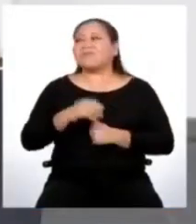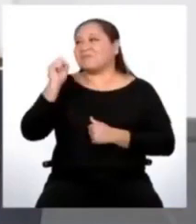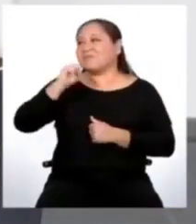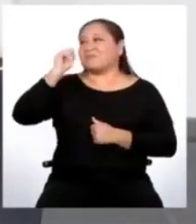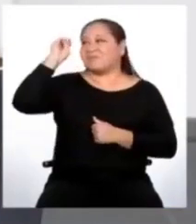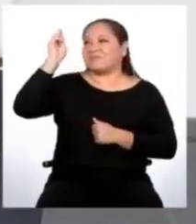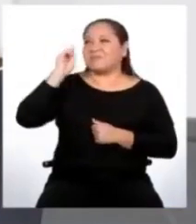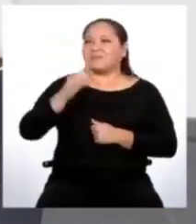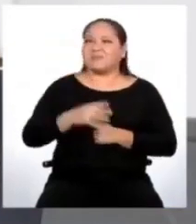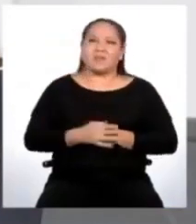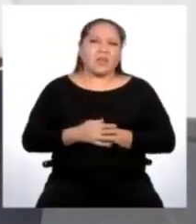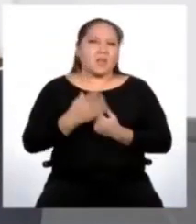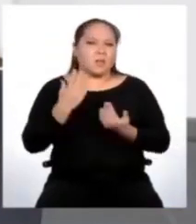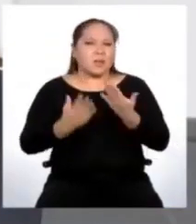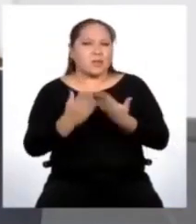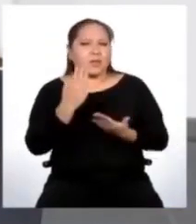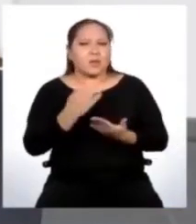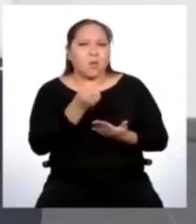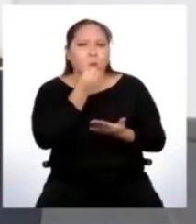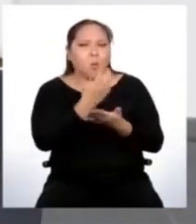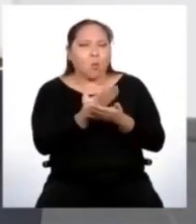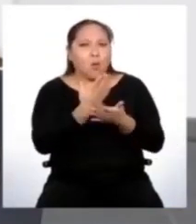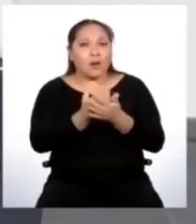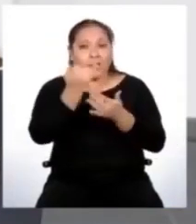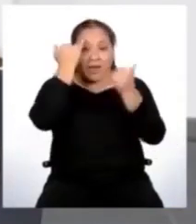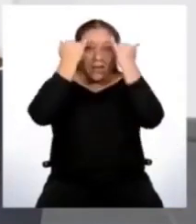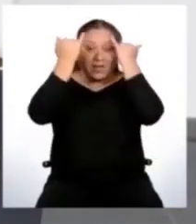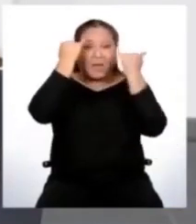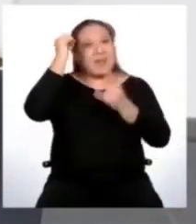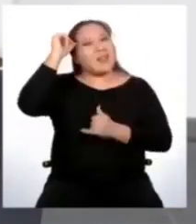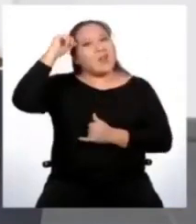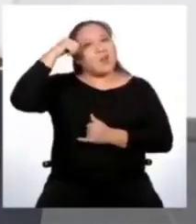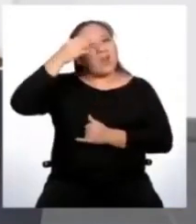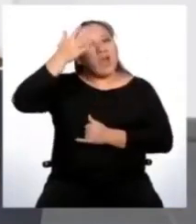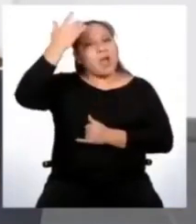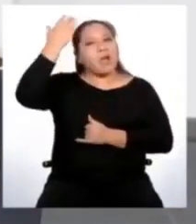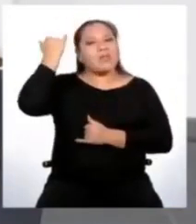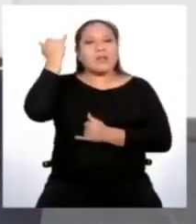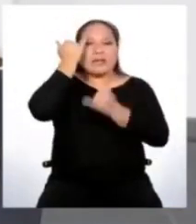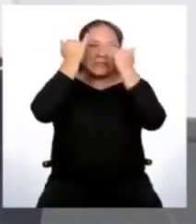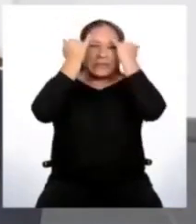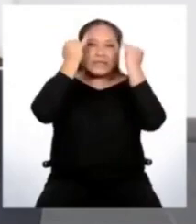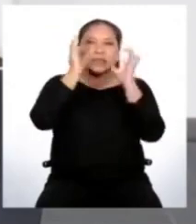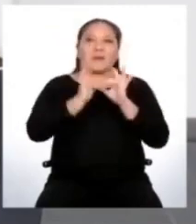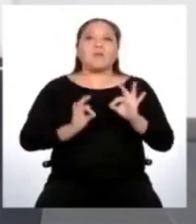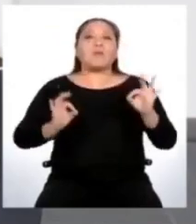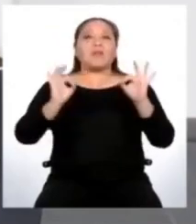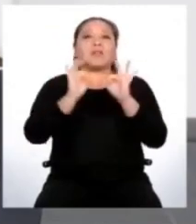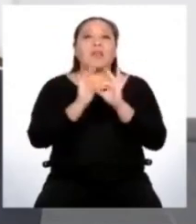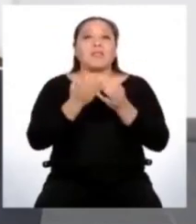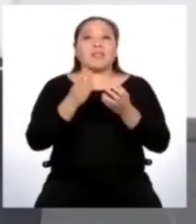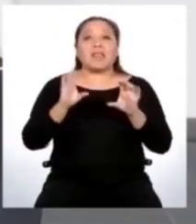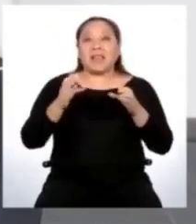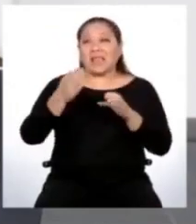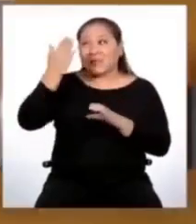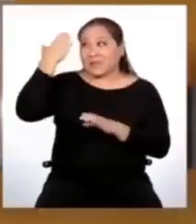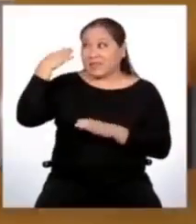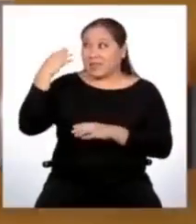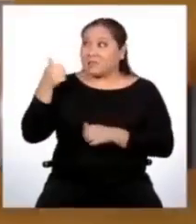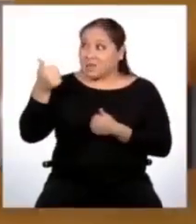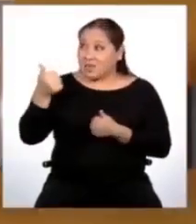profesor, pero quizás sea una buena idea hacer un repaso de todas las ideas importantes de la actividad anterior. ¿Le parece